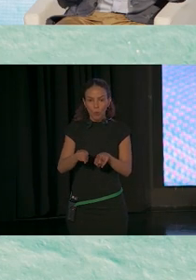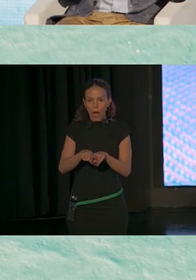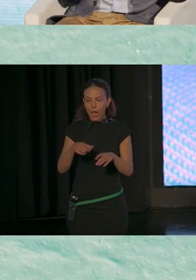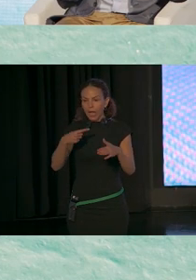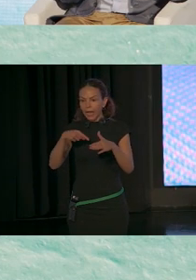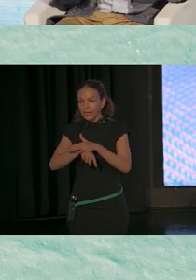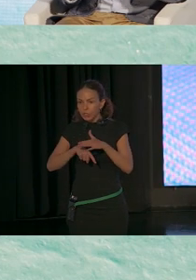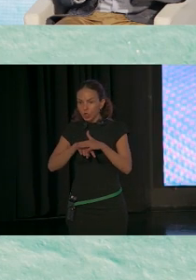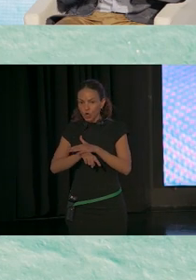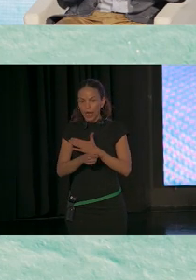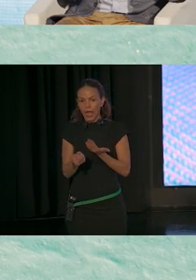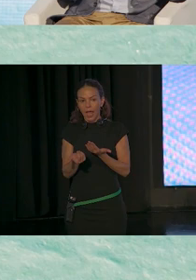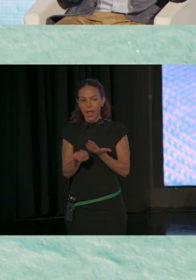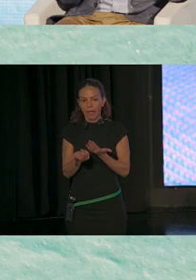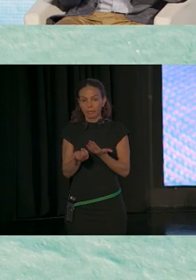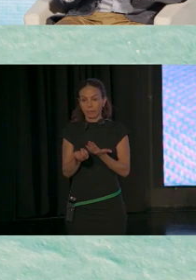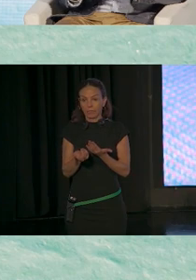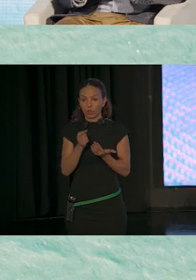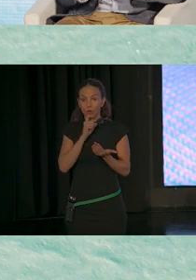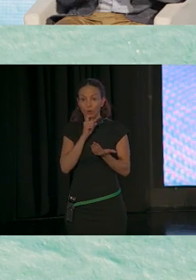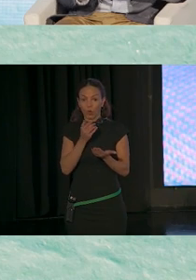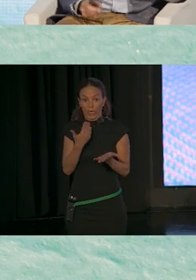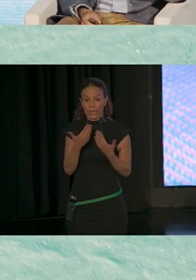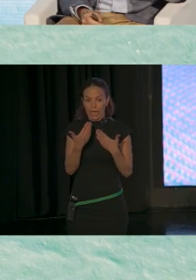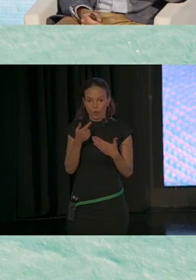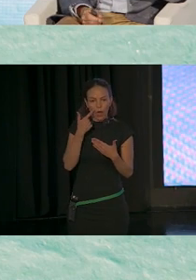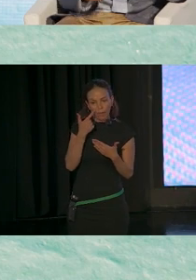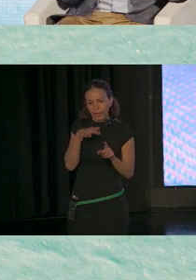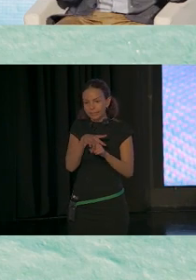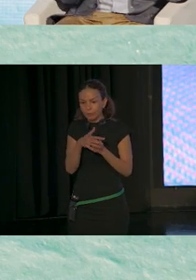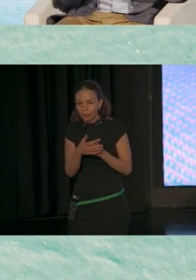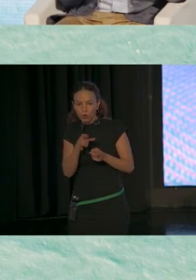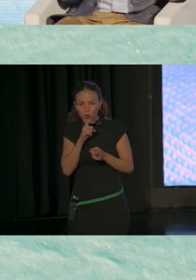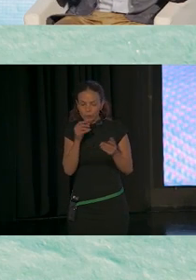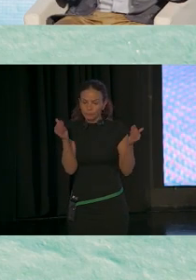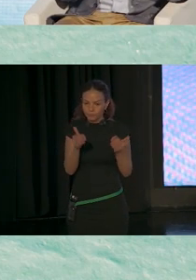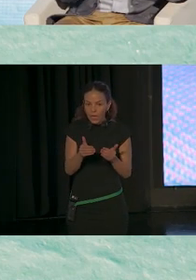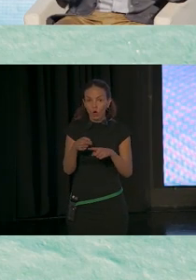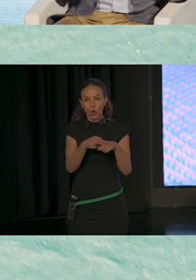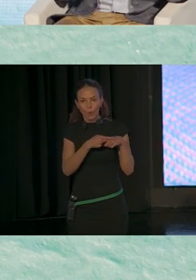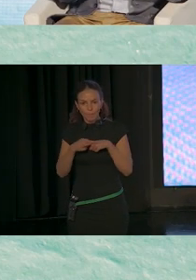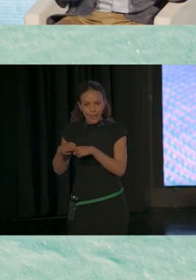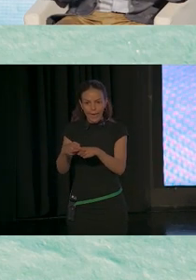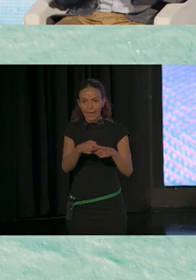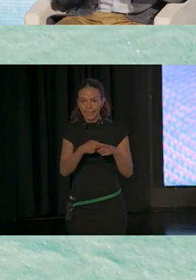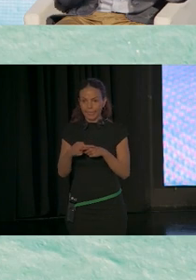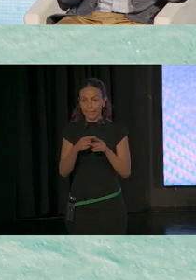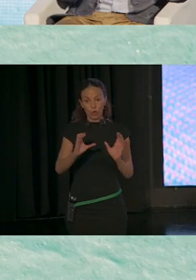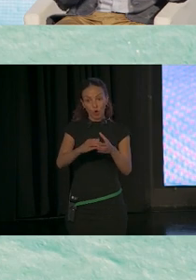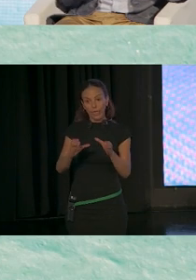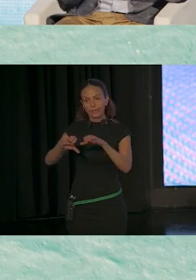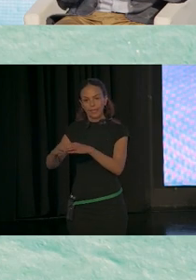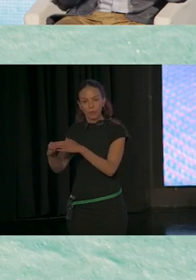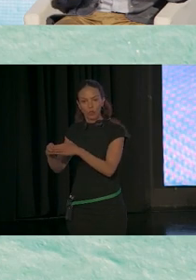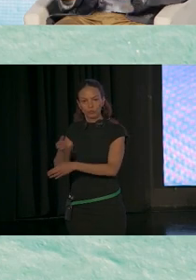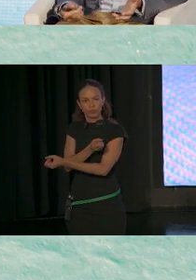gestionar simbólicamente a través del diálogo lo que ocurre, compartirlo a través de la mirada de diferentes colectivos para que